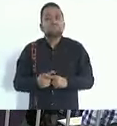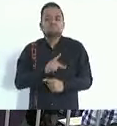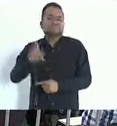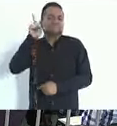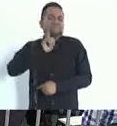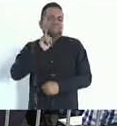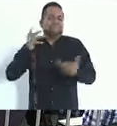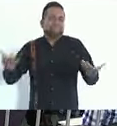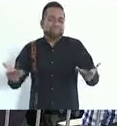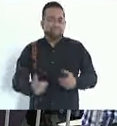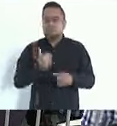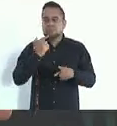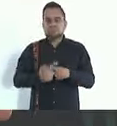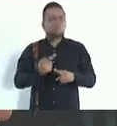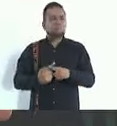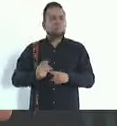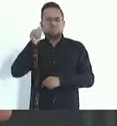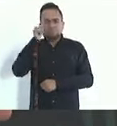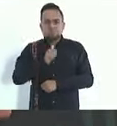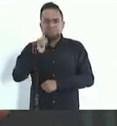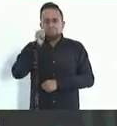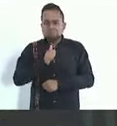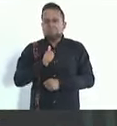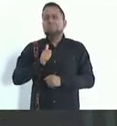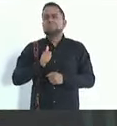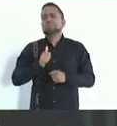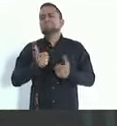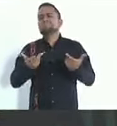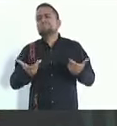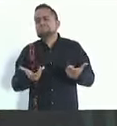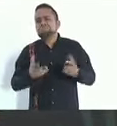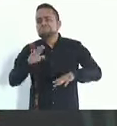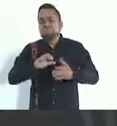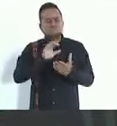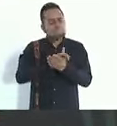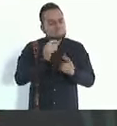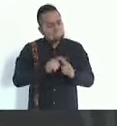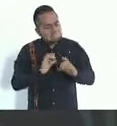¿Quiénes somos las que cuidamos a veces hasta el marido?